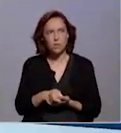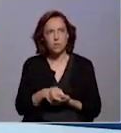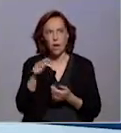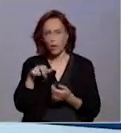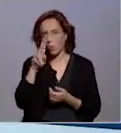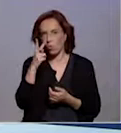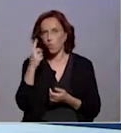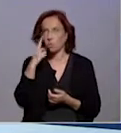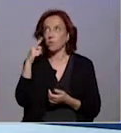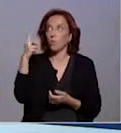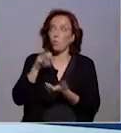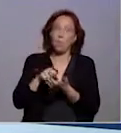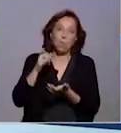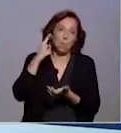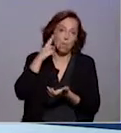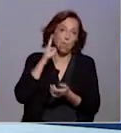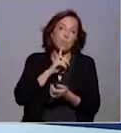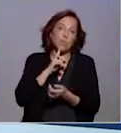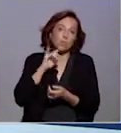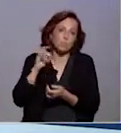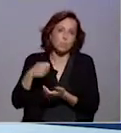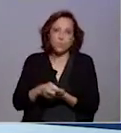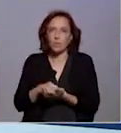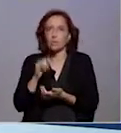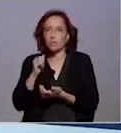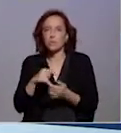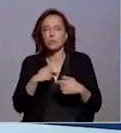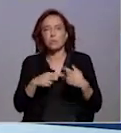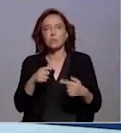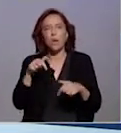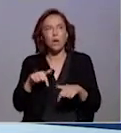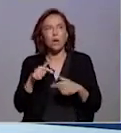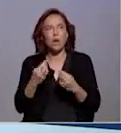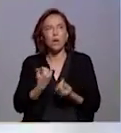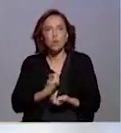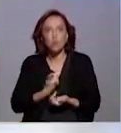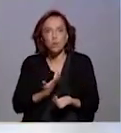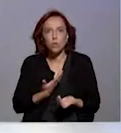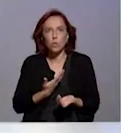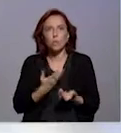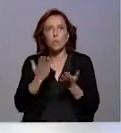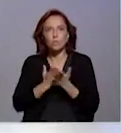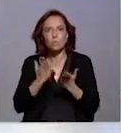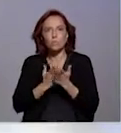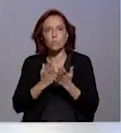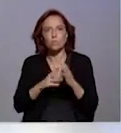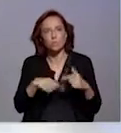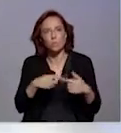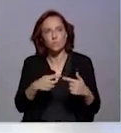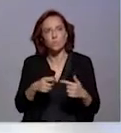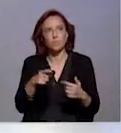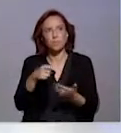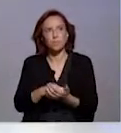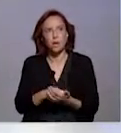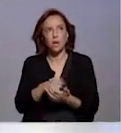nuestro país porque uno piensa en otro país en eeuu bueno seguramente se para esa formación continua a casa y para la formación continua se